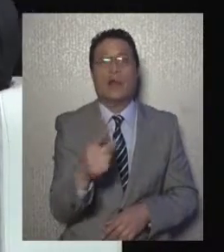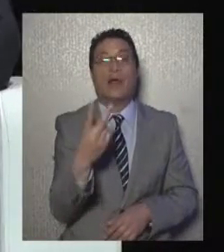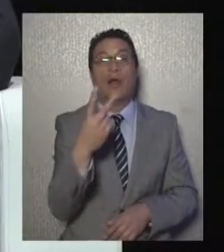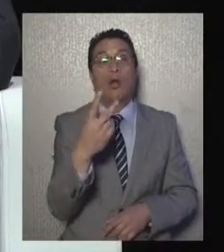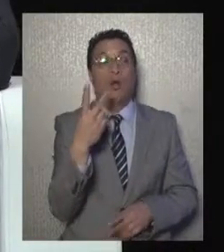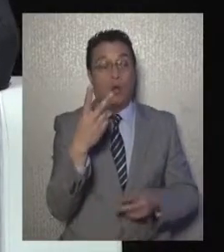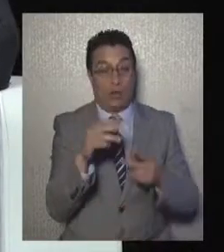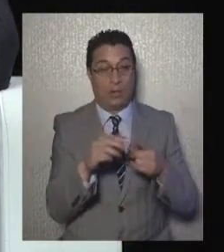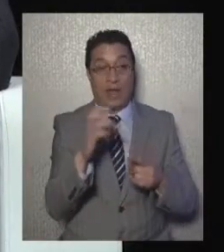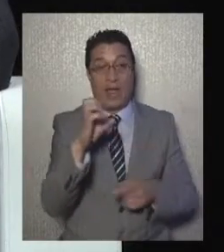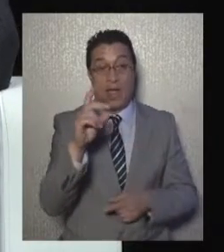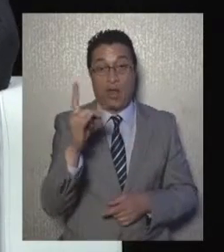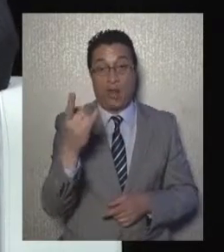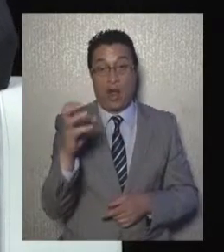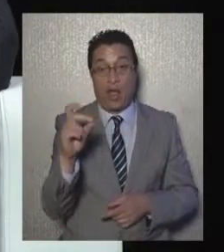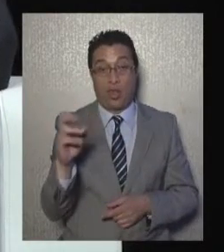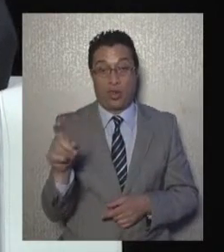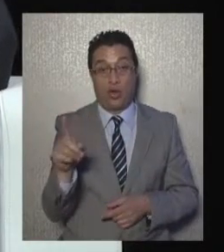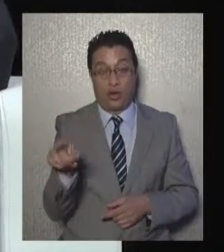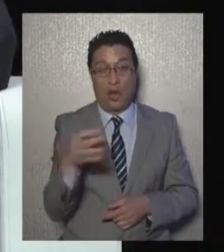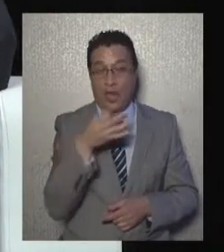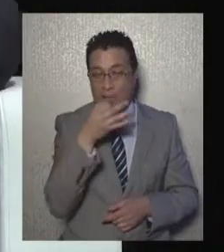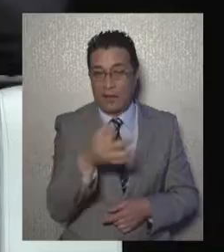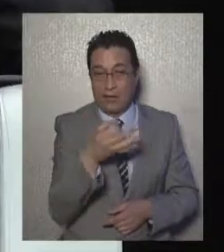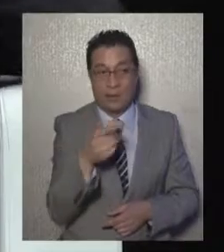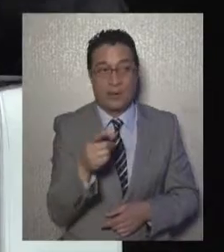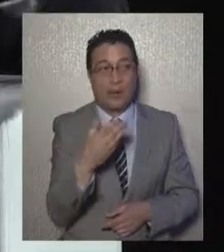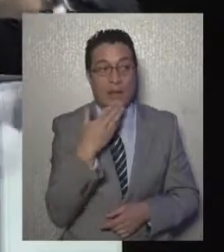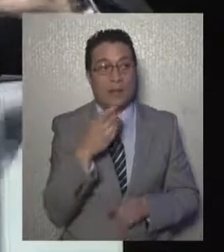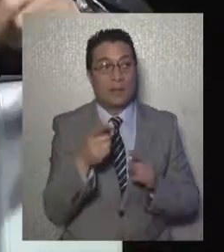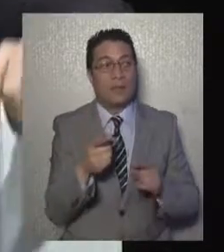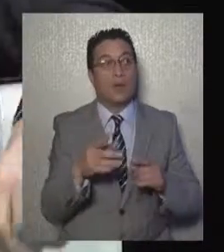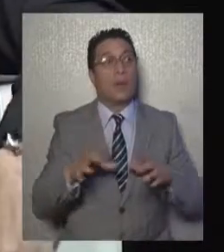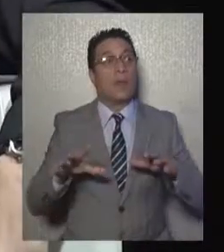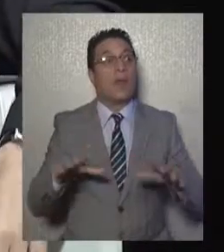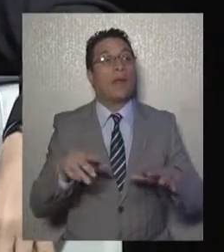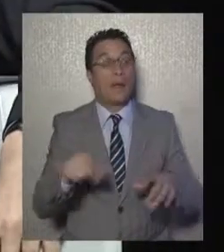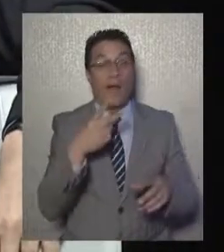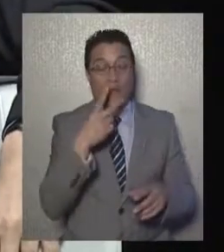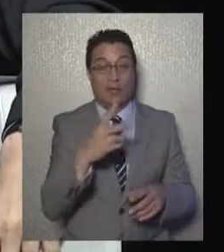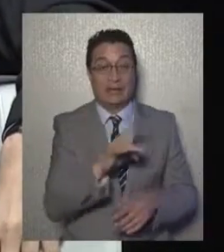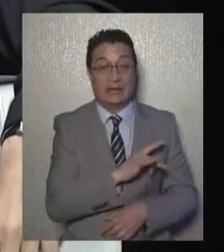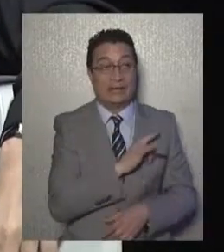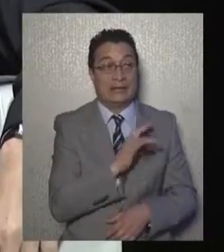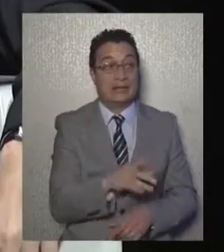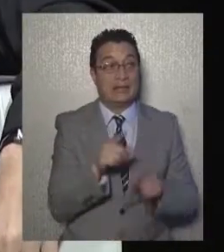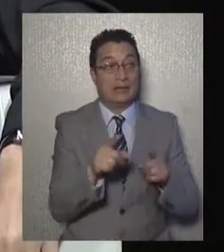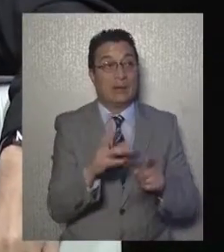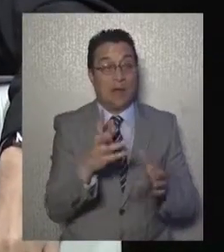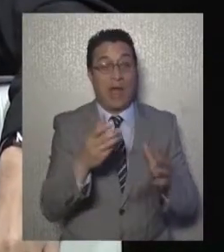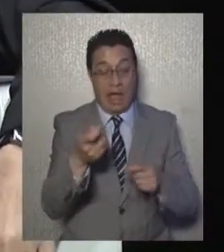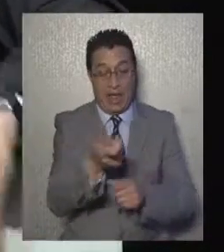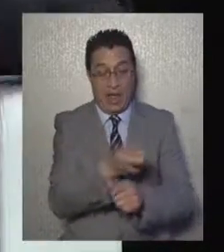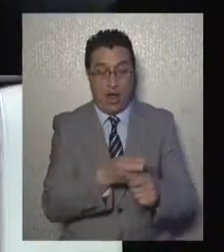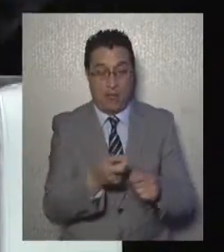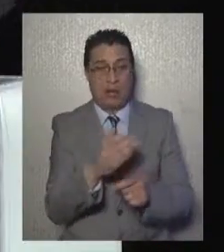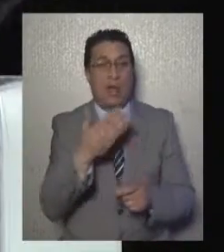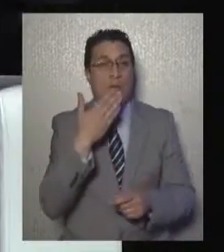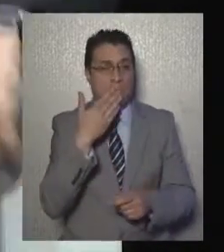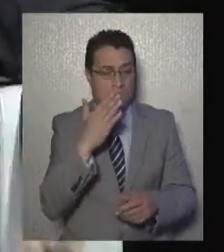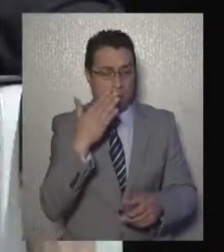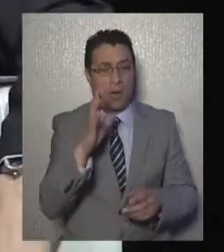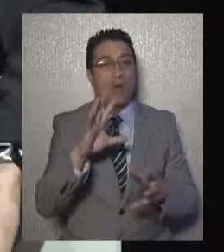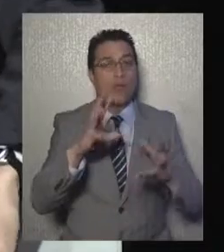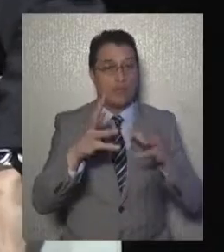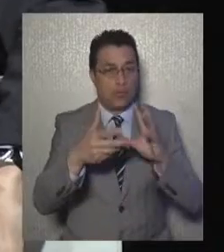destacó mucho Eduardo, que es el tema de los grupos de interés. O sea, aquí tuvimos en Chile a Acemoglu, que es un economista muy destacado, en el mundo de la